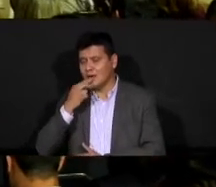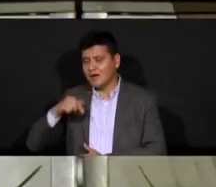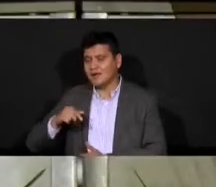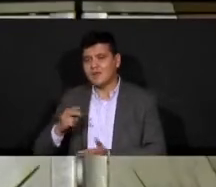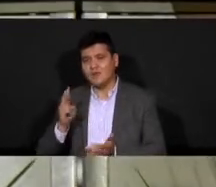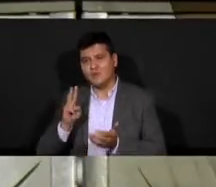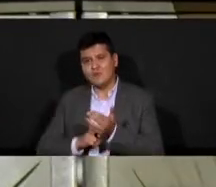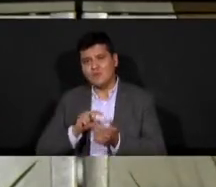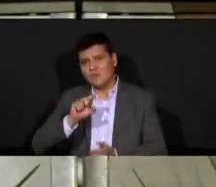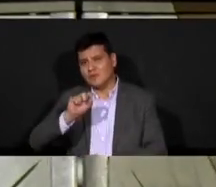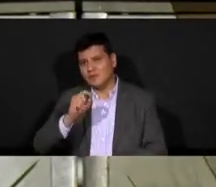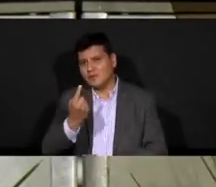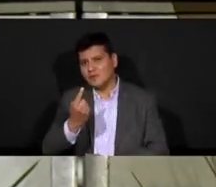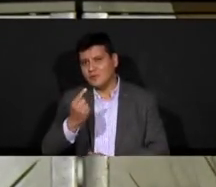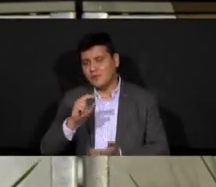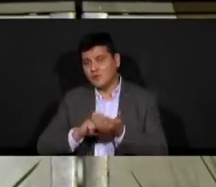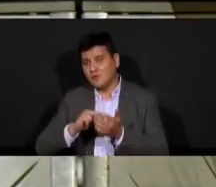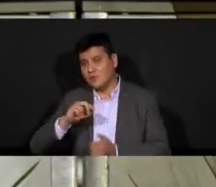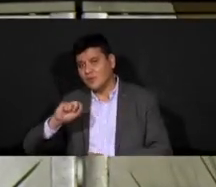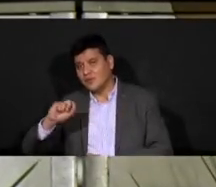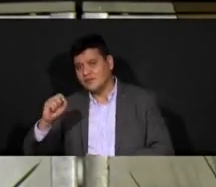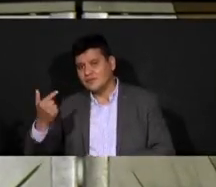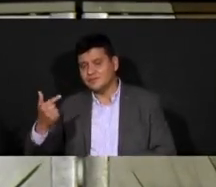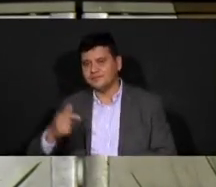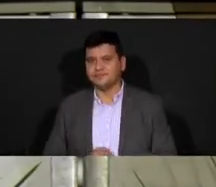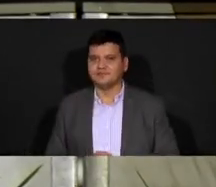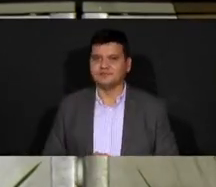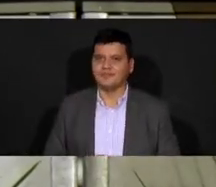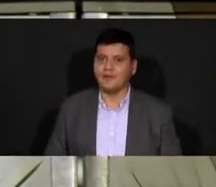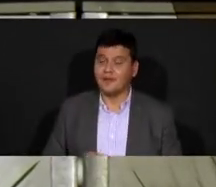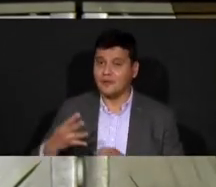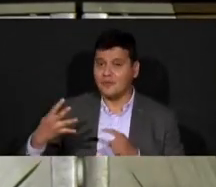2021-2027. 4. Honores a la